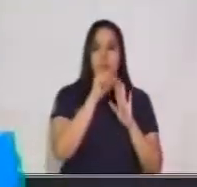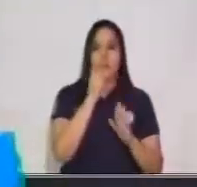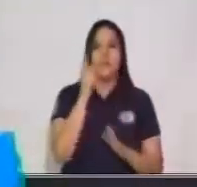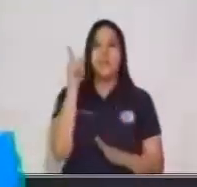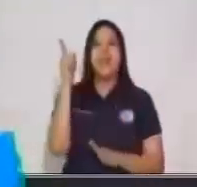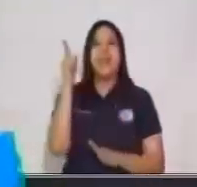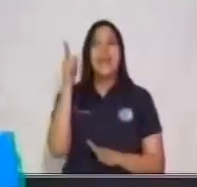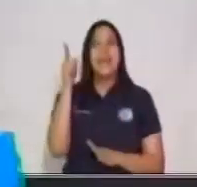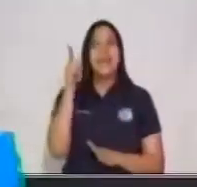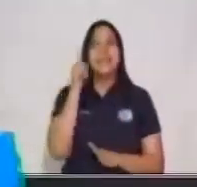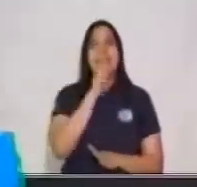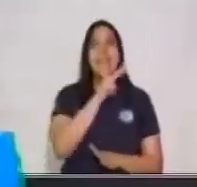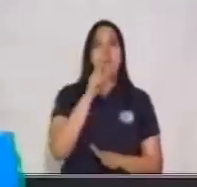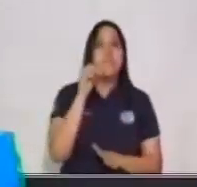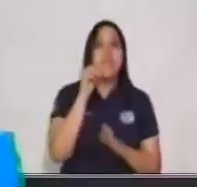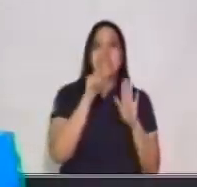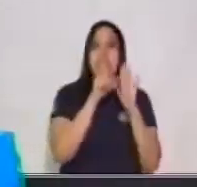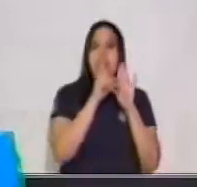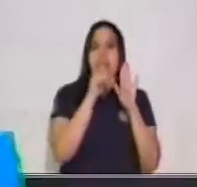Este coseno de 20 grados lo